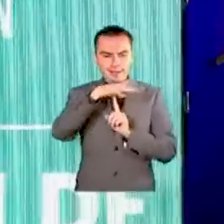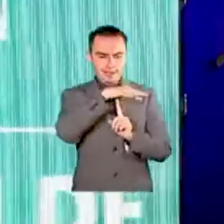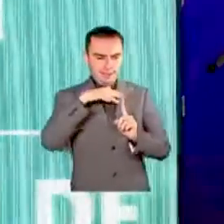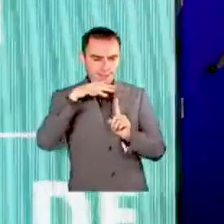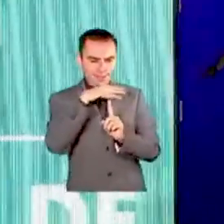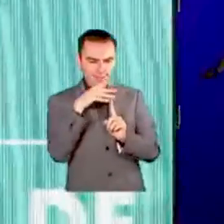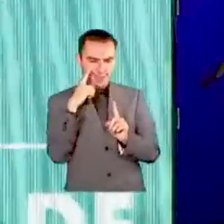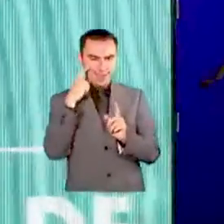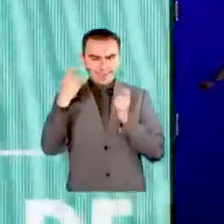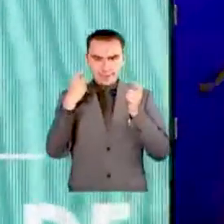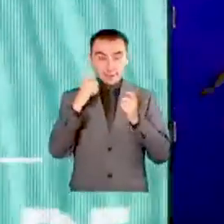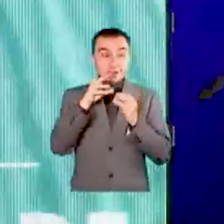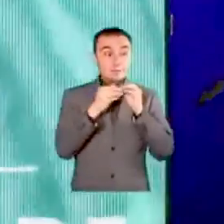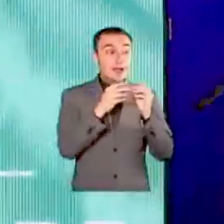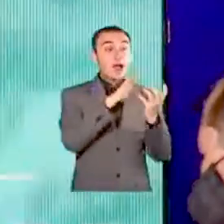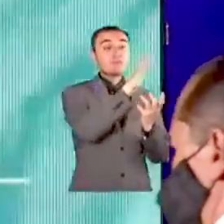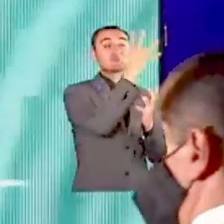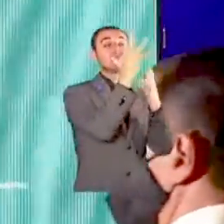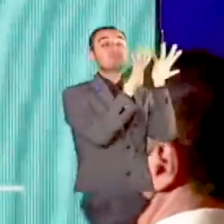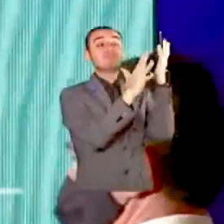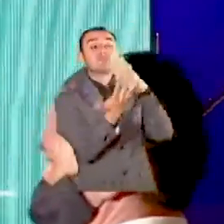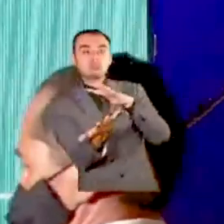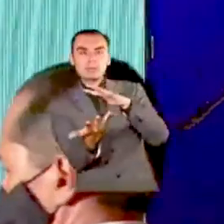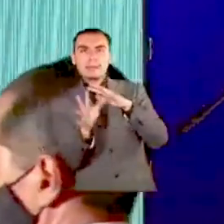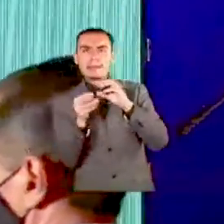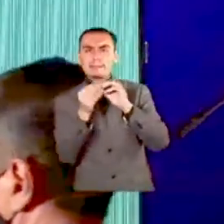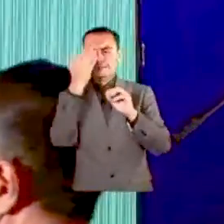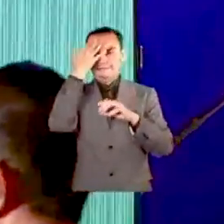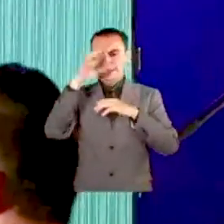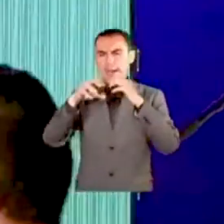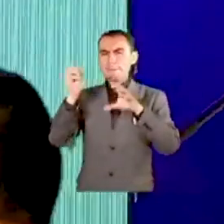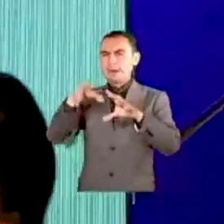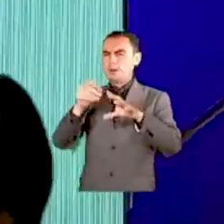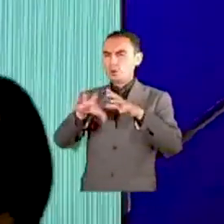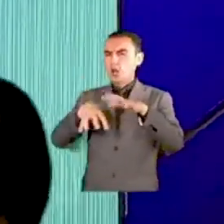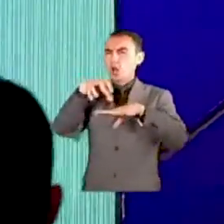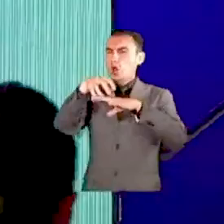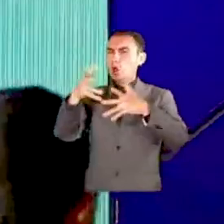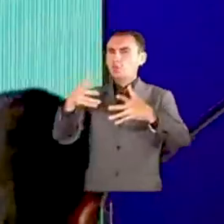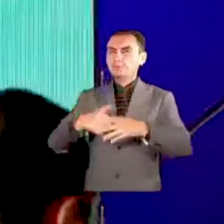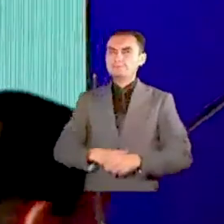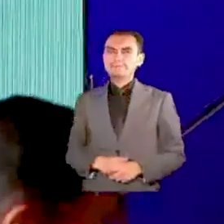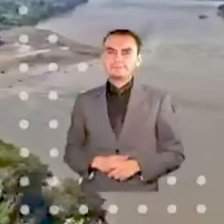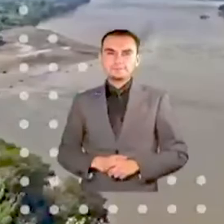estratégicos, la deforestación y la disposición final de residuos sólidos.